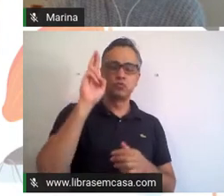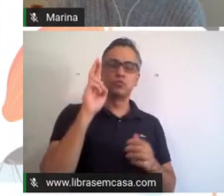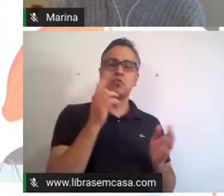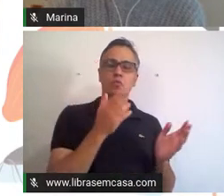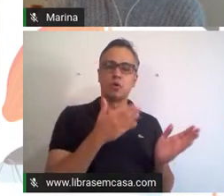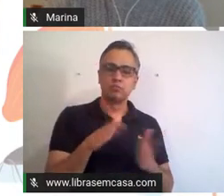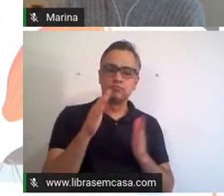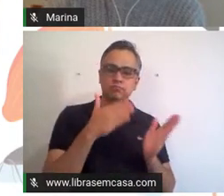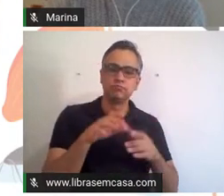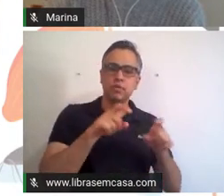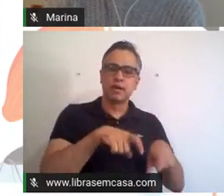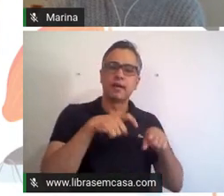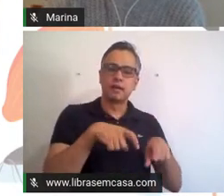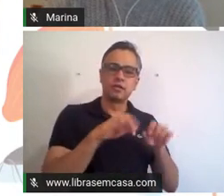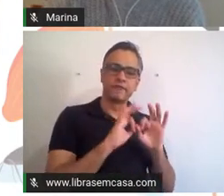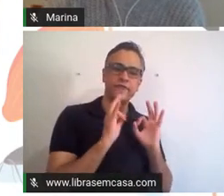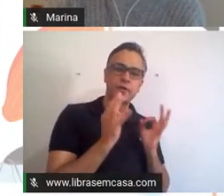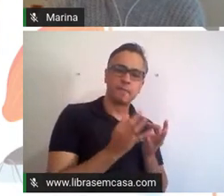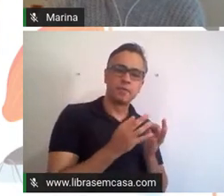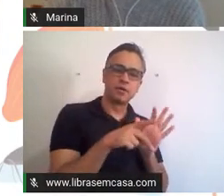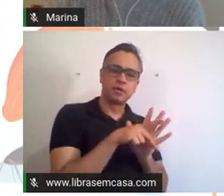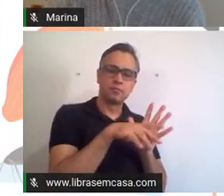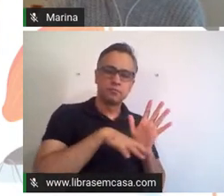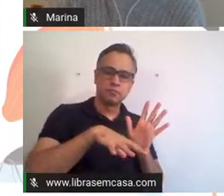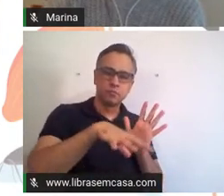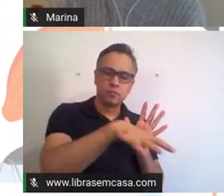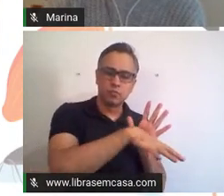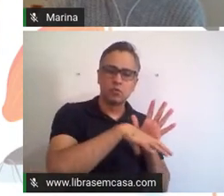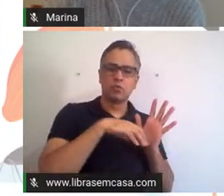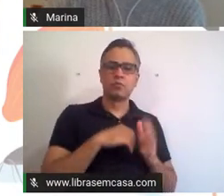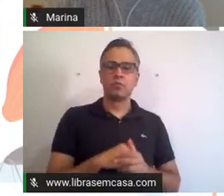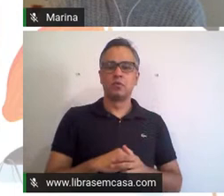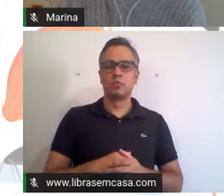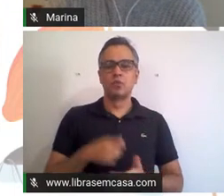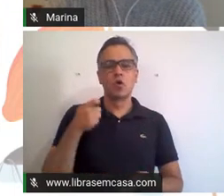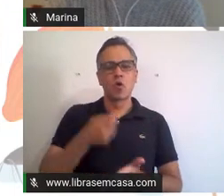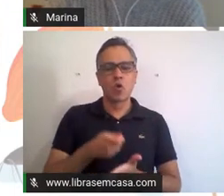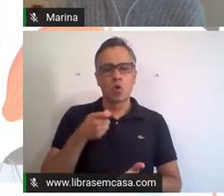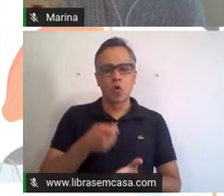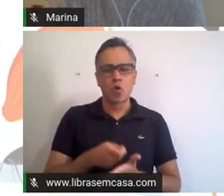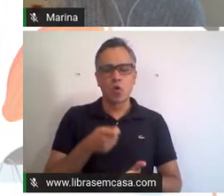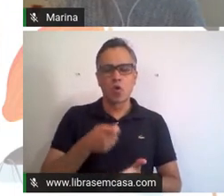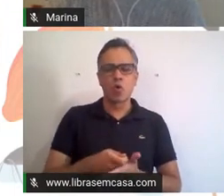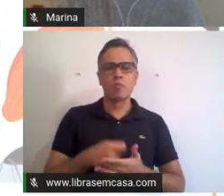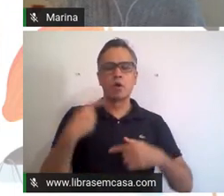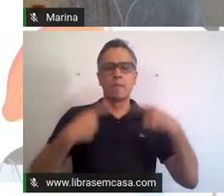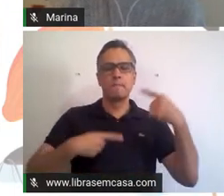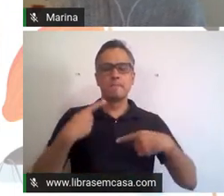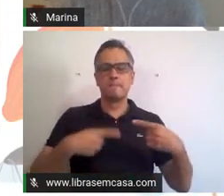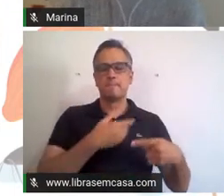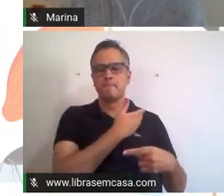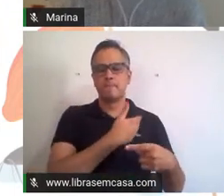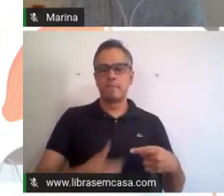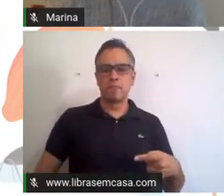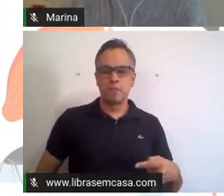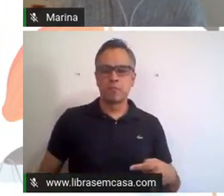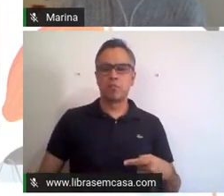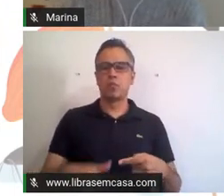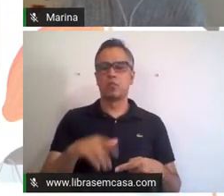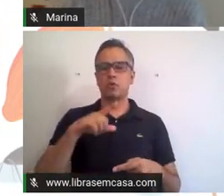la agricultura familiar que están exigiendo una política de acceso a la tierra que les es